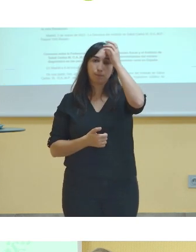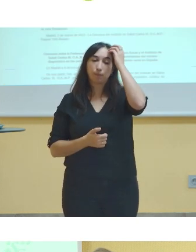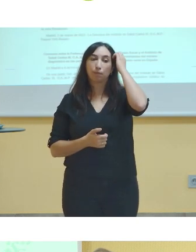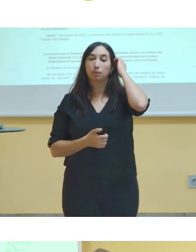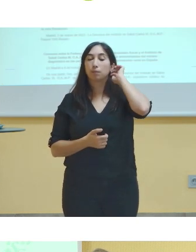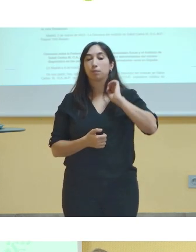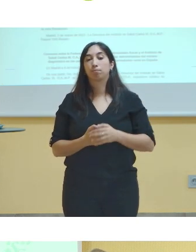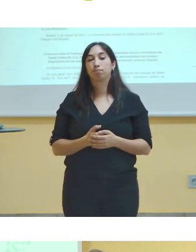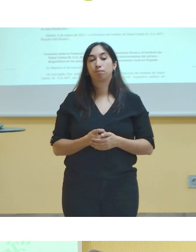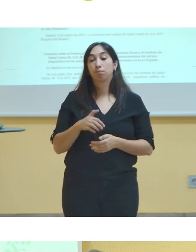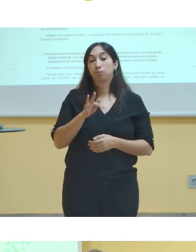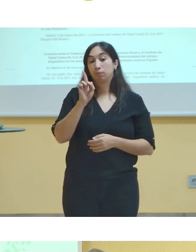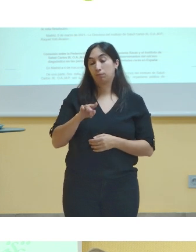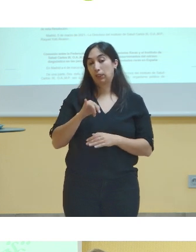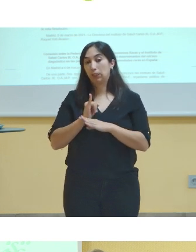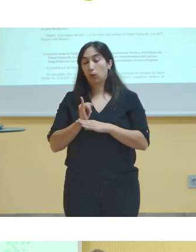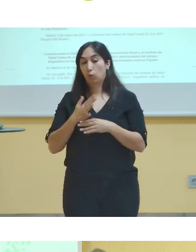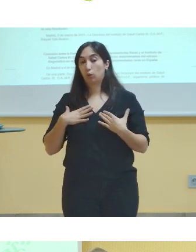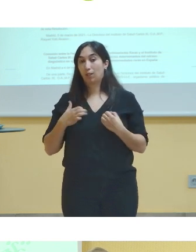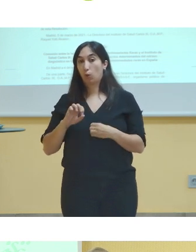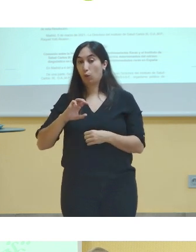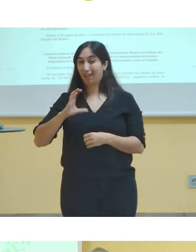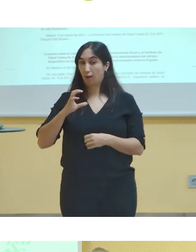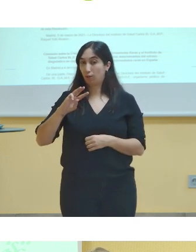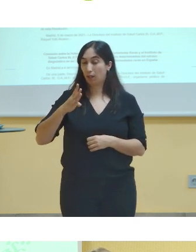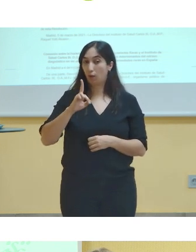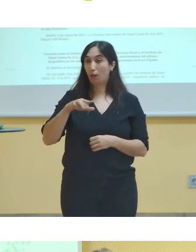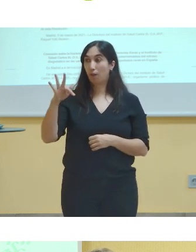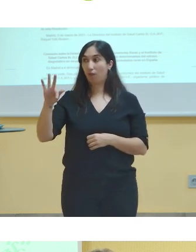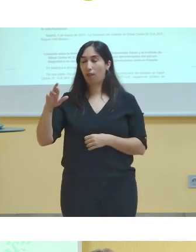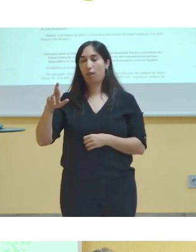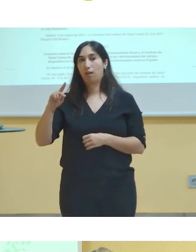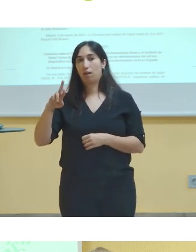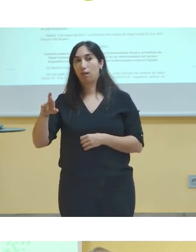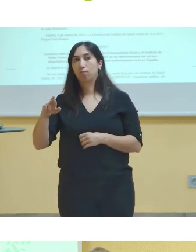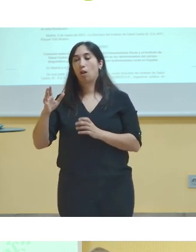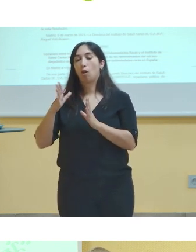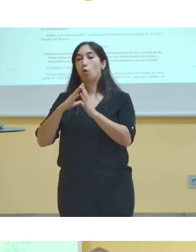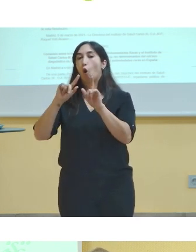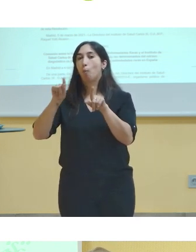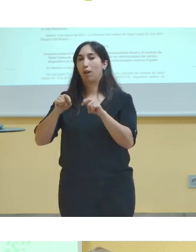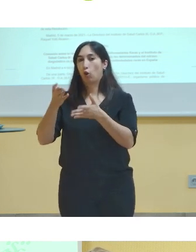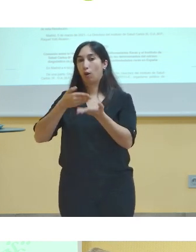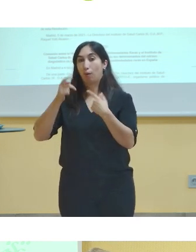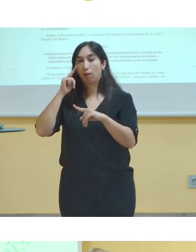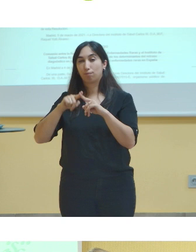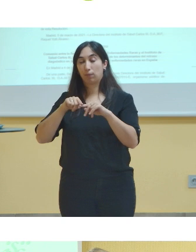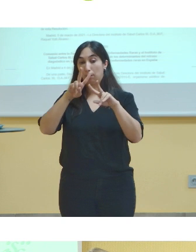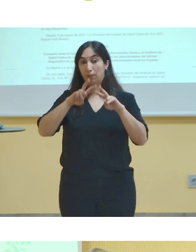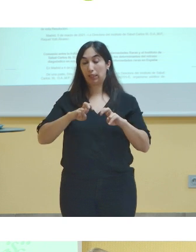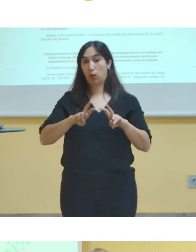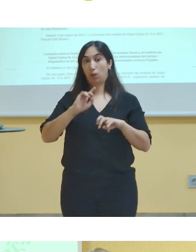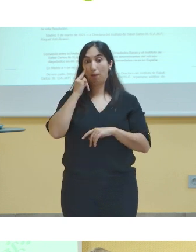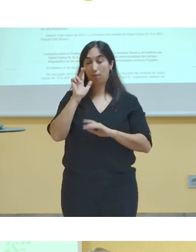Además, entre el Instituto de Salud Carlos III y FEDER se estableció un convenio de colaboración para apoyar la investigación sobre el